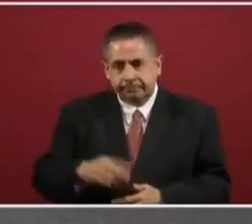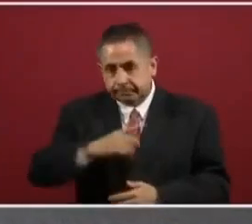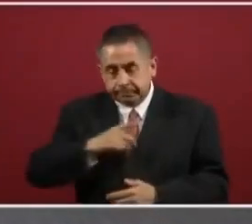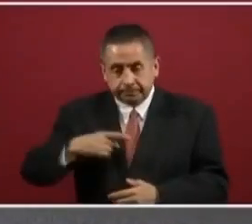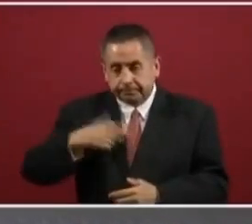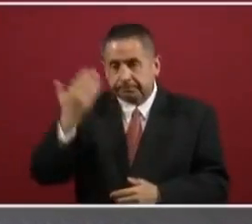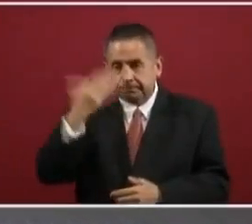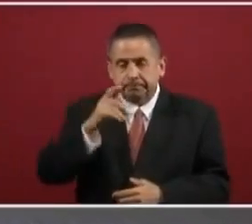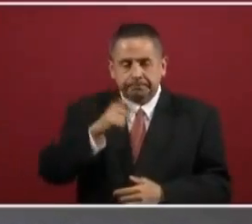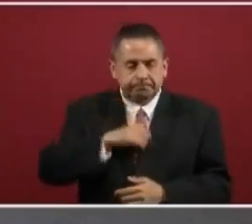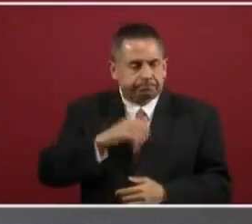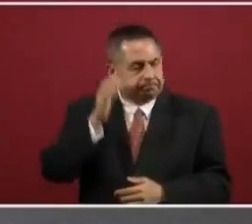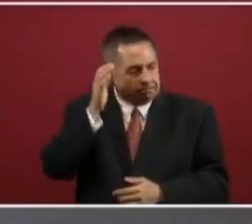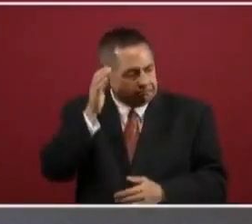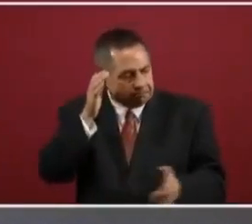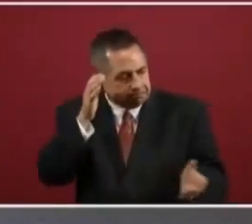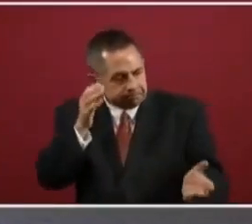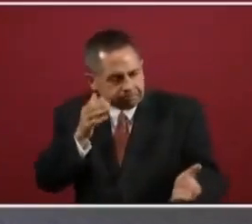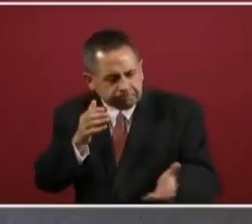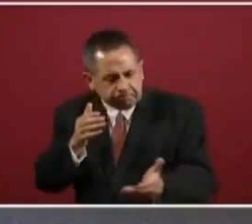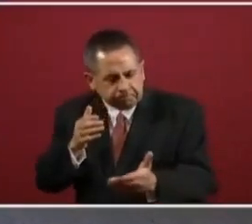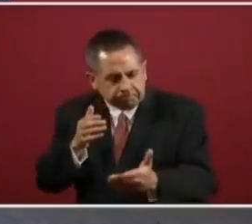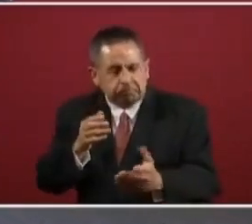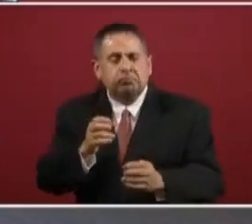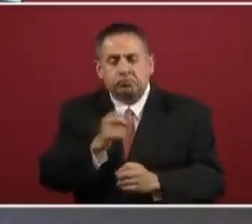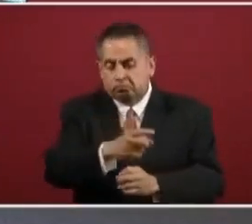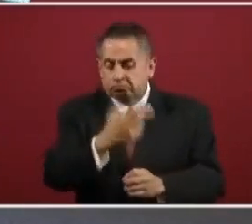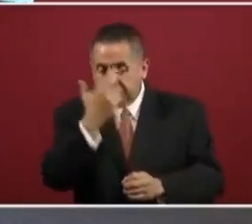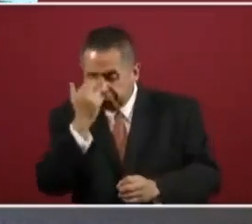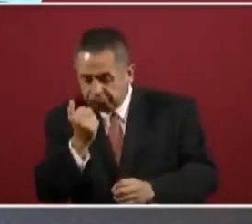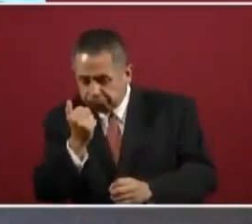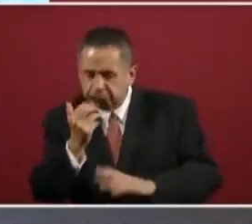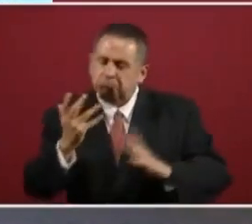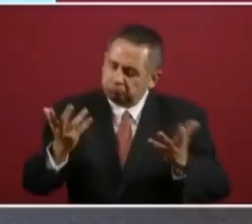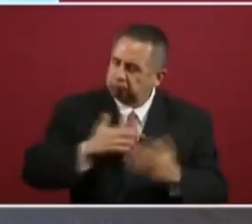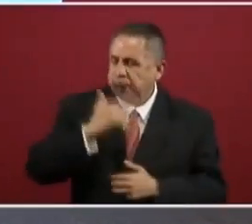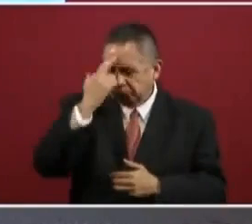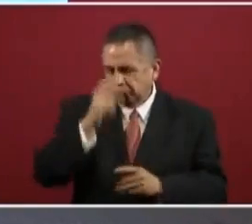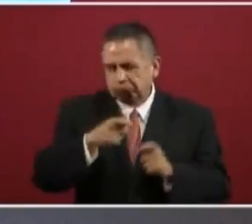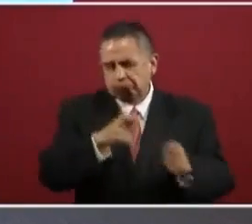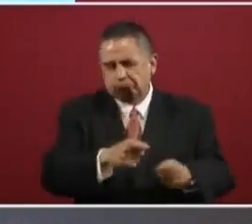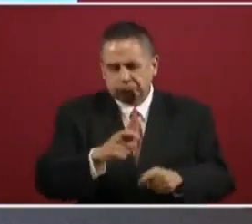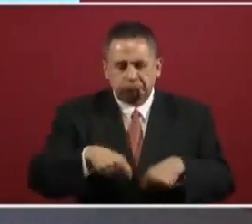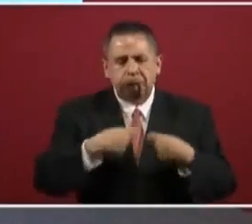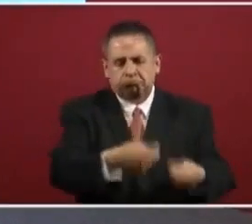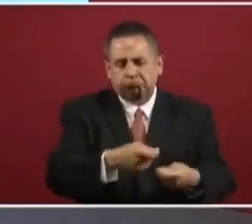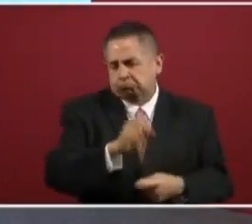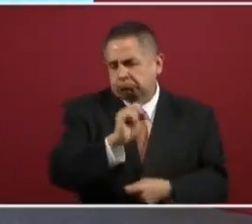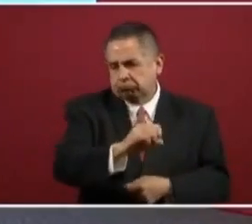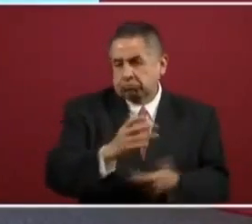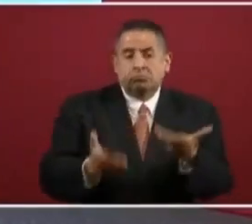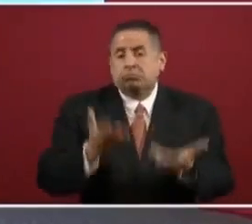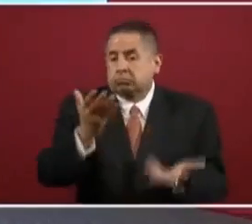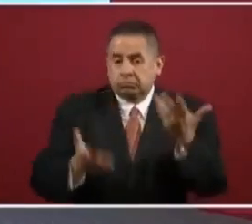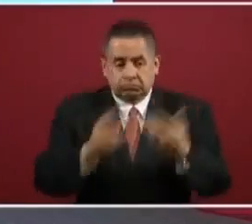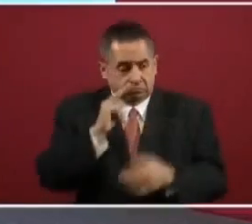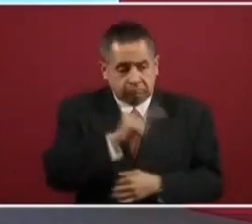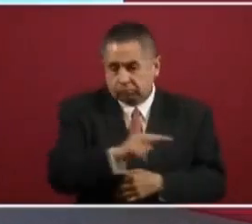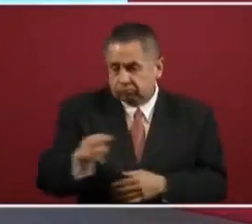saber escuchar a todos y darle la razón a quien la tiene por qué